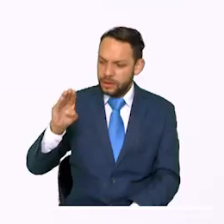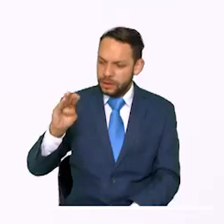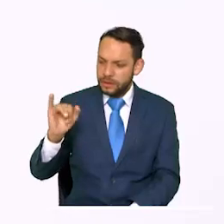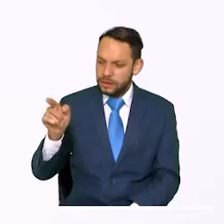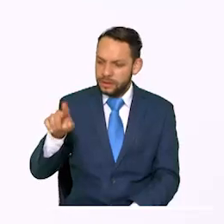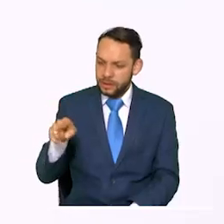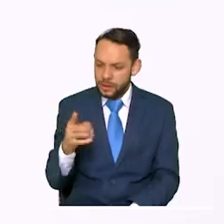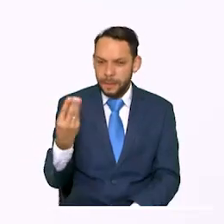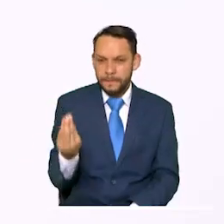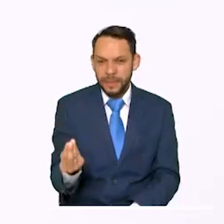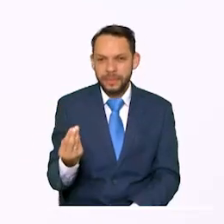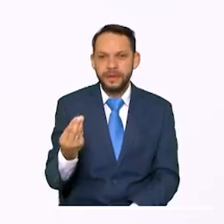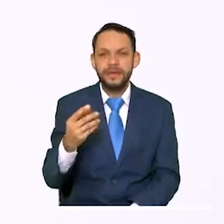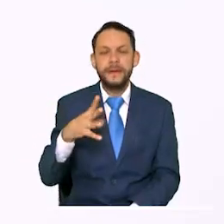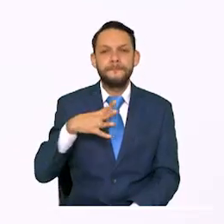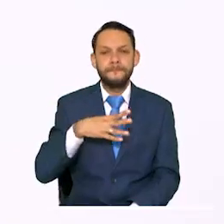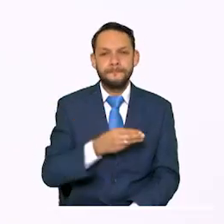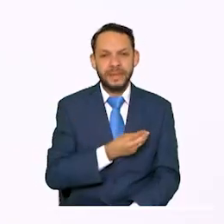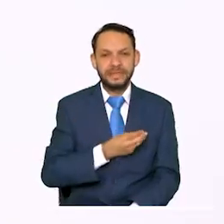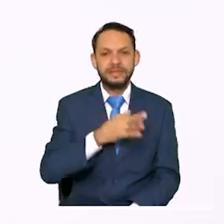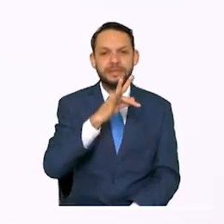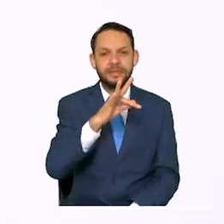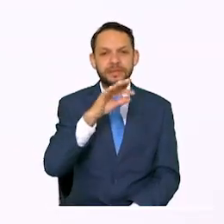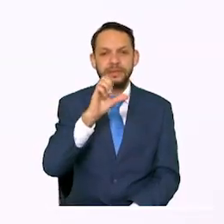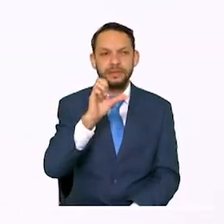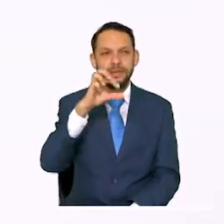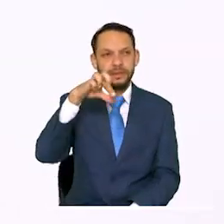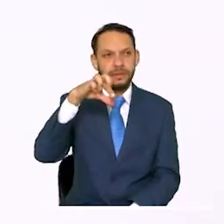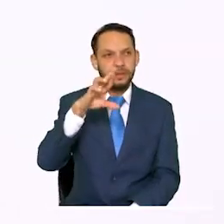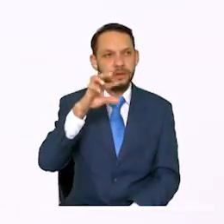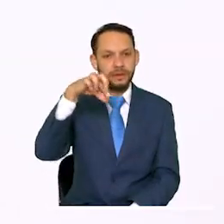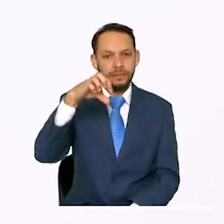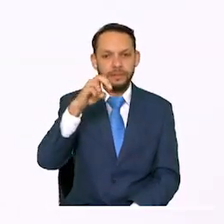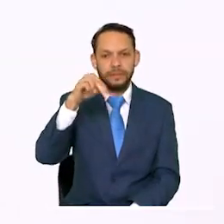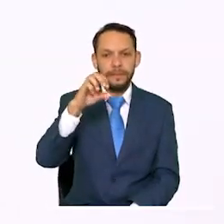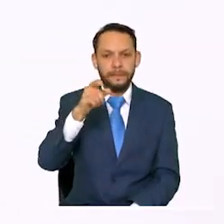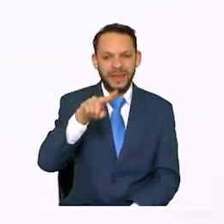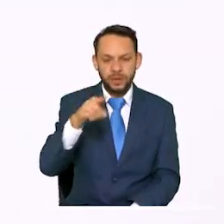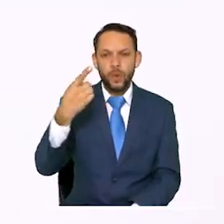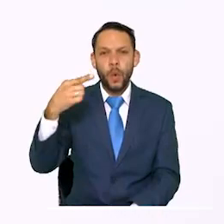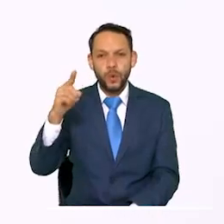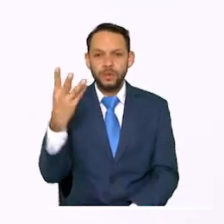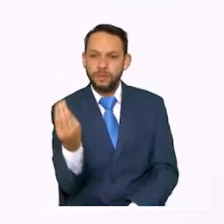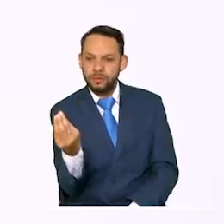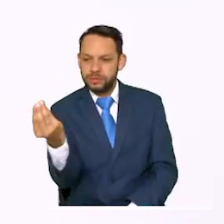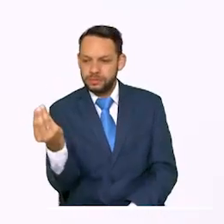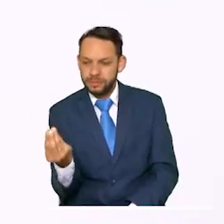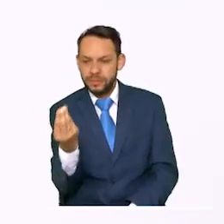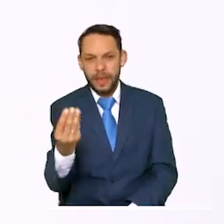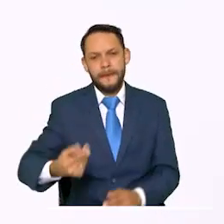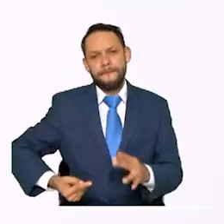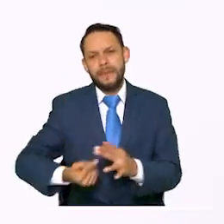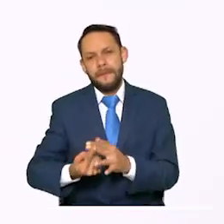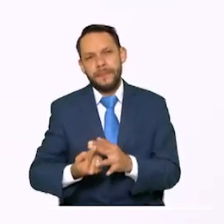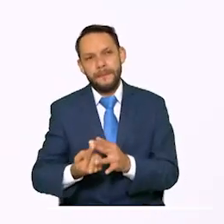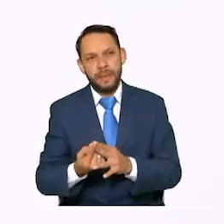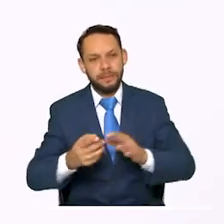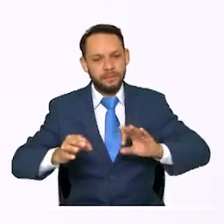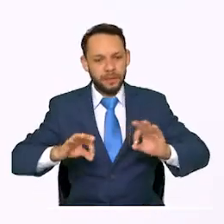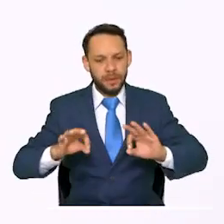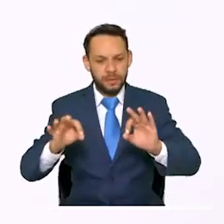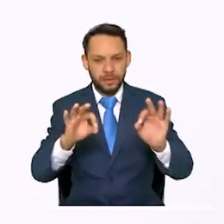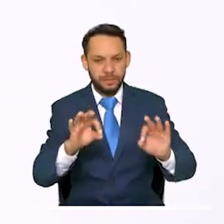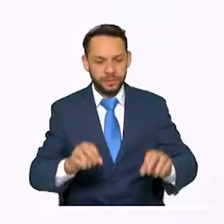de terpenos, flavonoides y diferentes principios activos. Y lo que se busca es que tengan